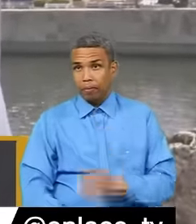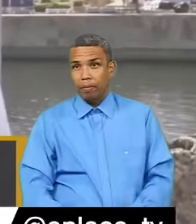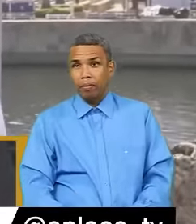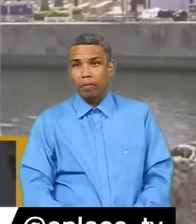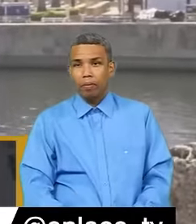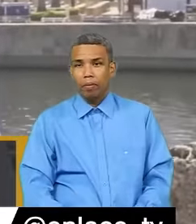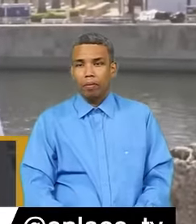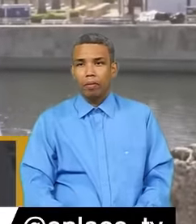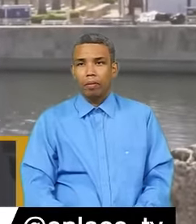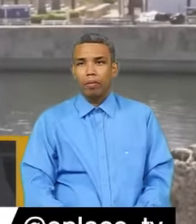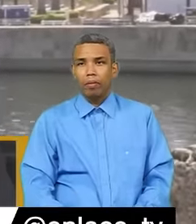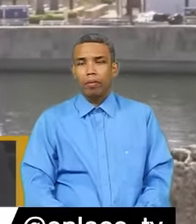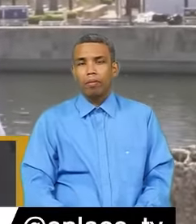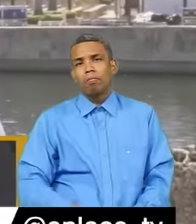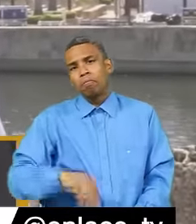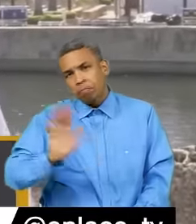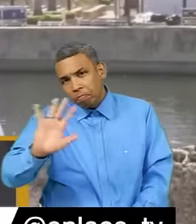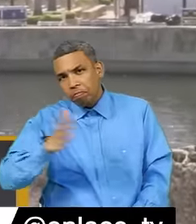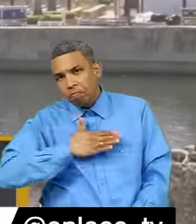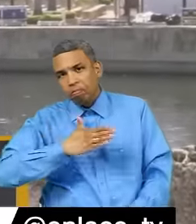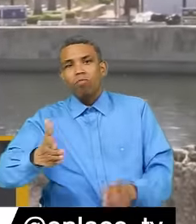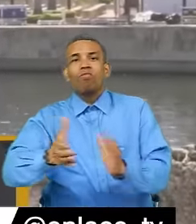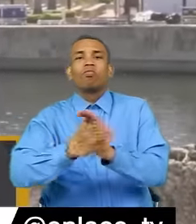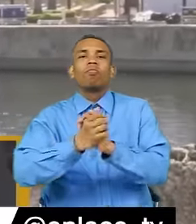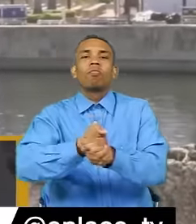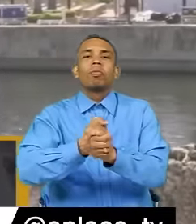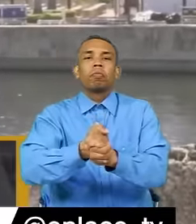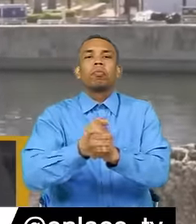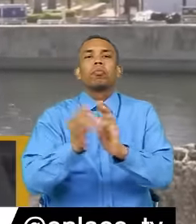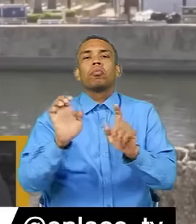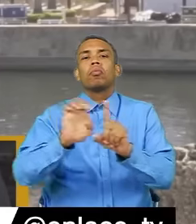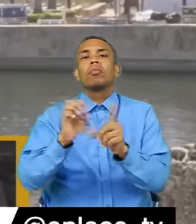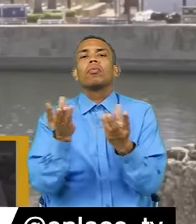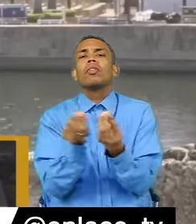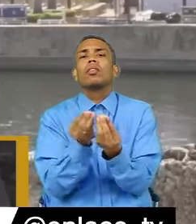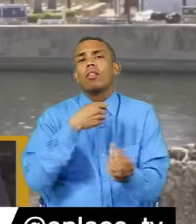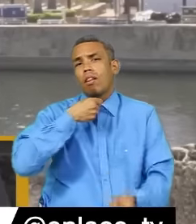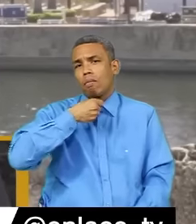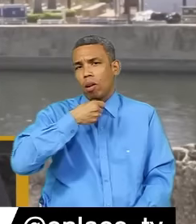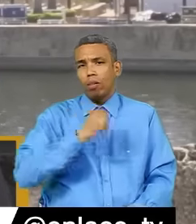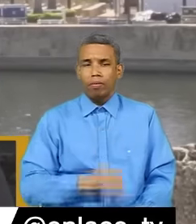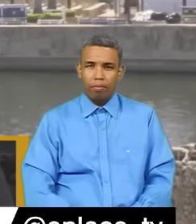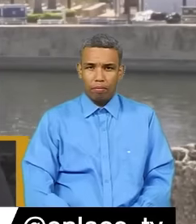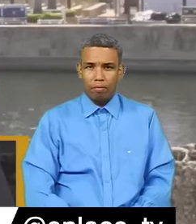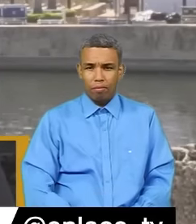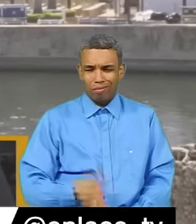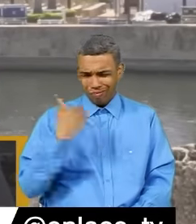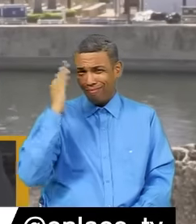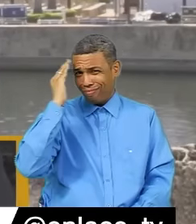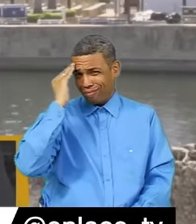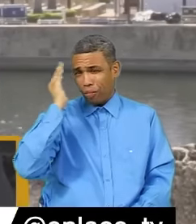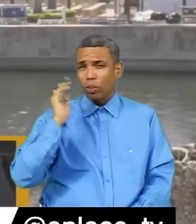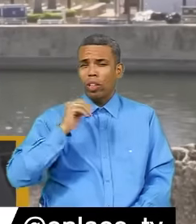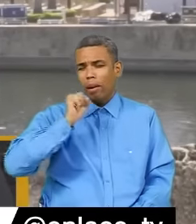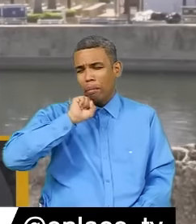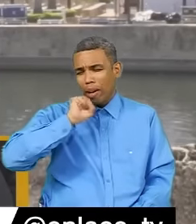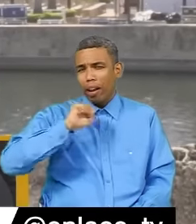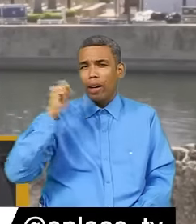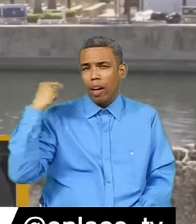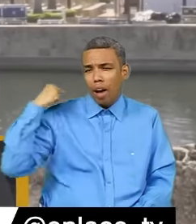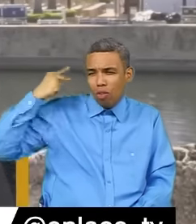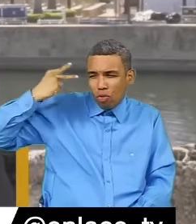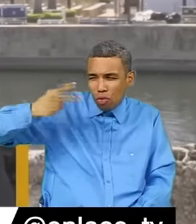los compatriotas en Barranca Bermeja, en Santander. En Barranca no nos tienen que contar lo que es la guerra. Sabemos aquí lo que ha